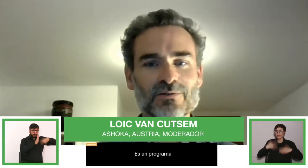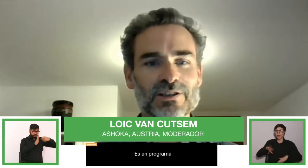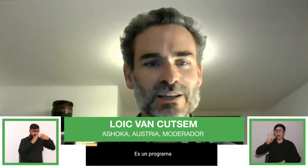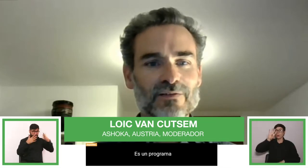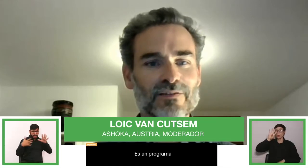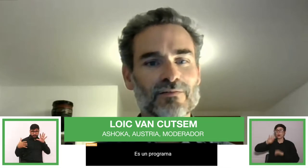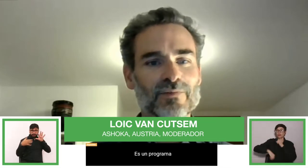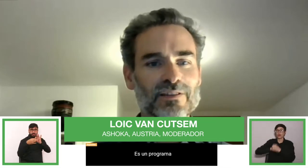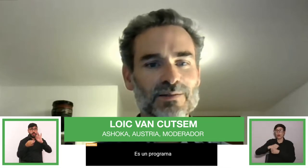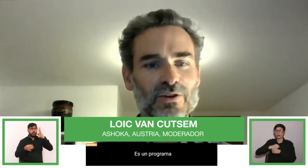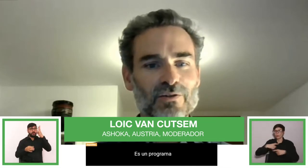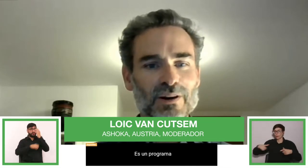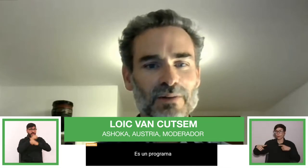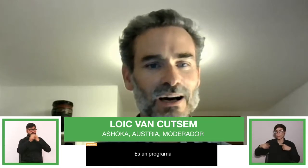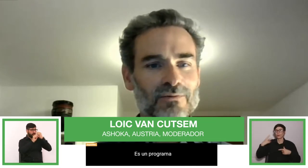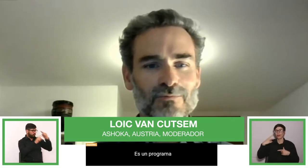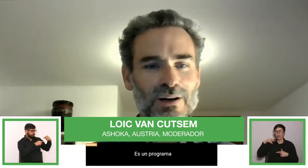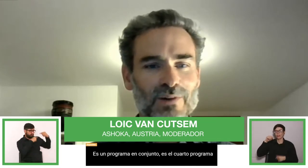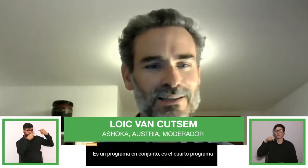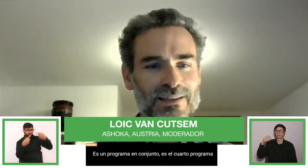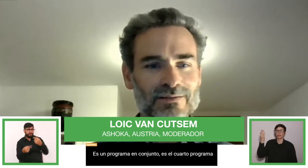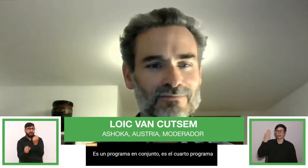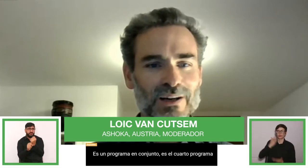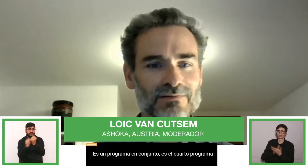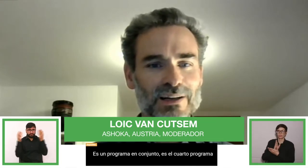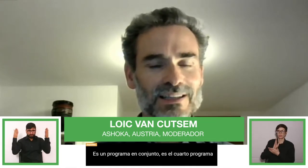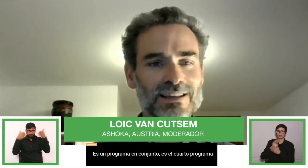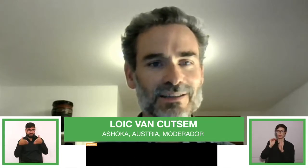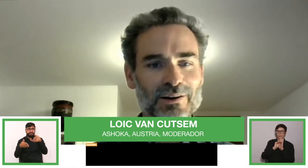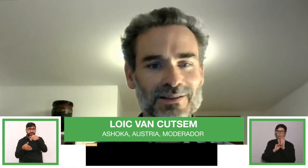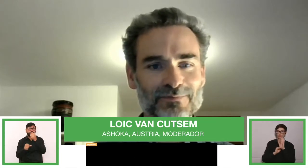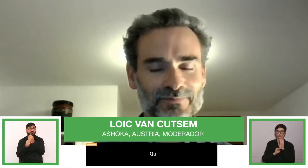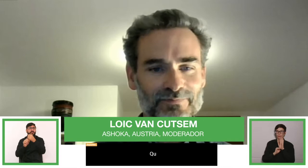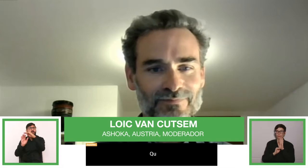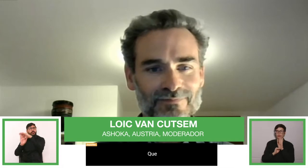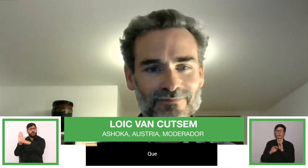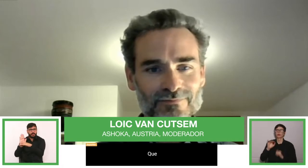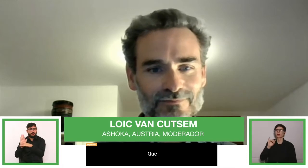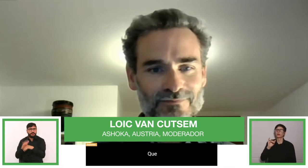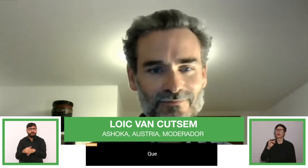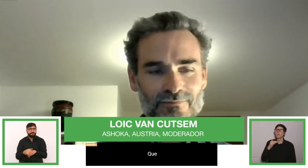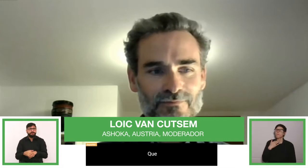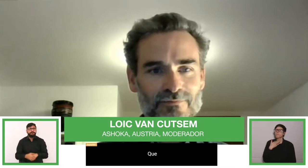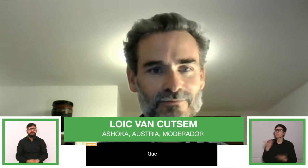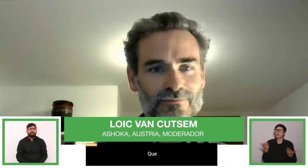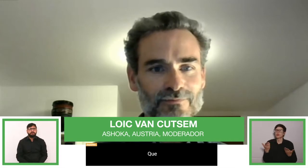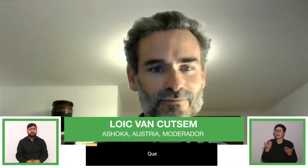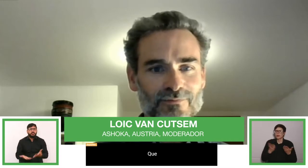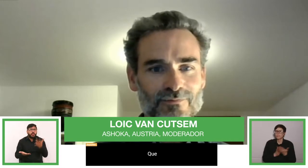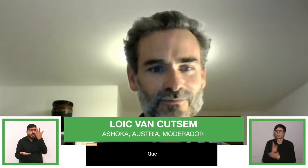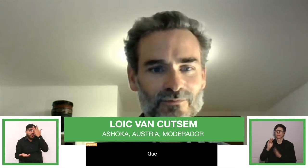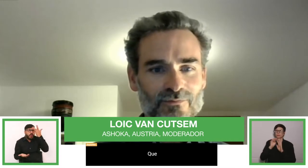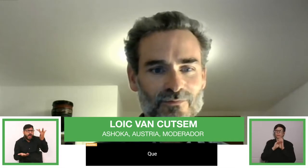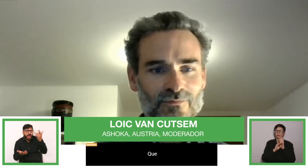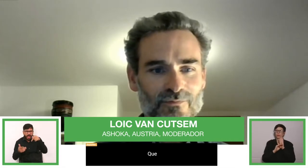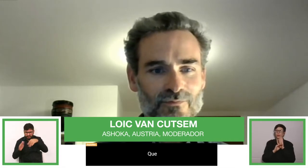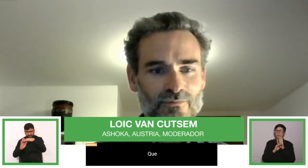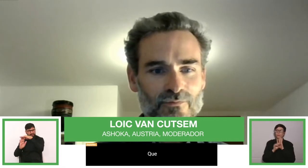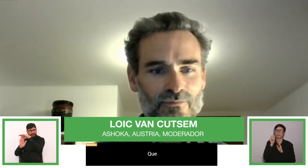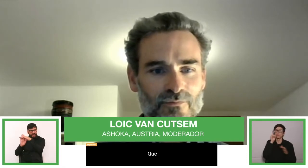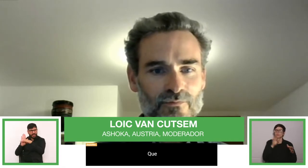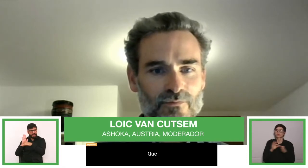¿Qué quieres lograr con el programa? ¿Por qué empezó este programa?